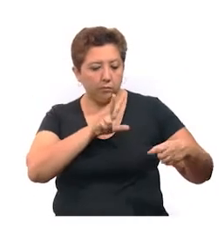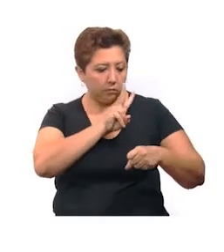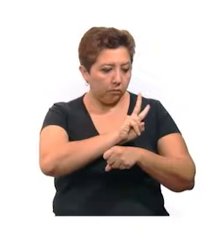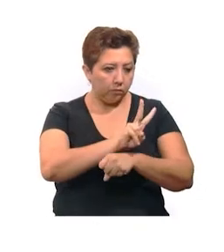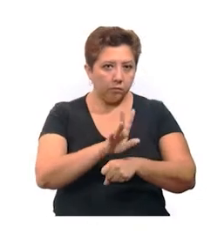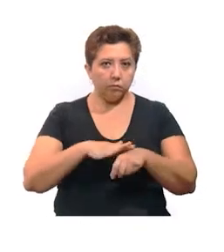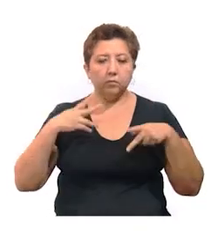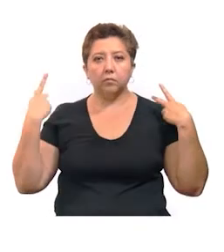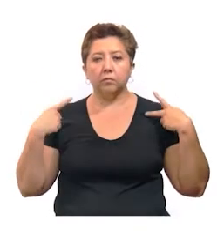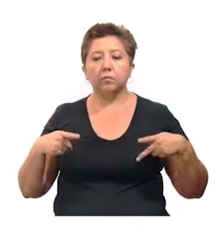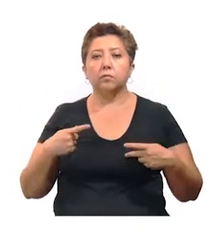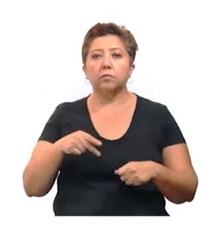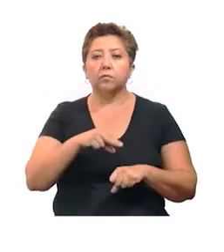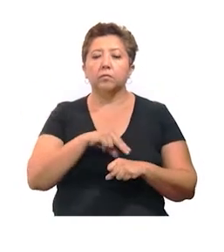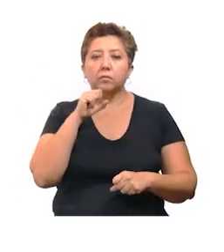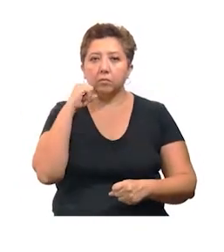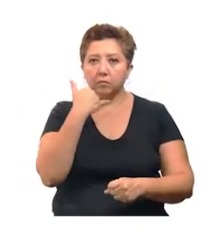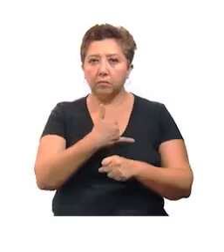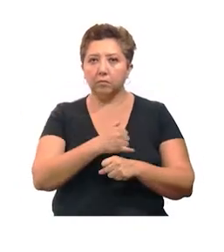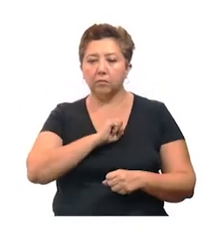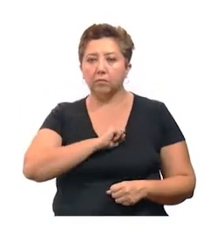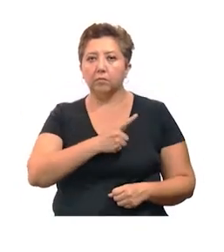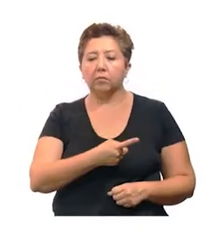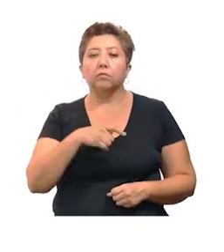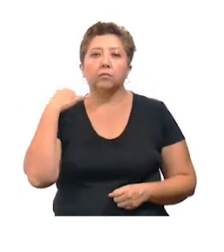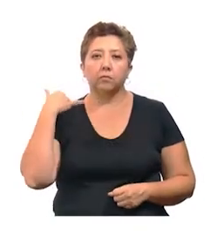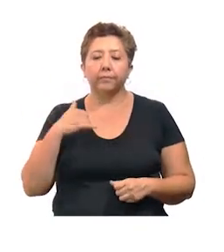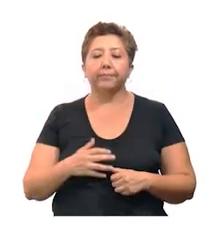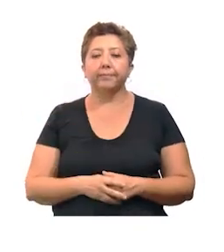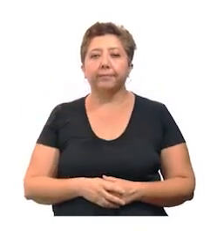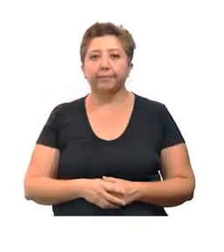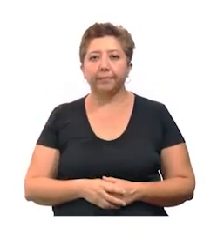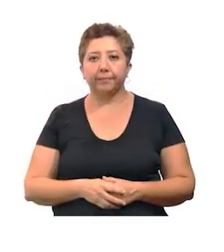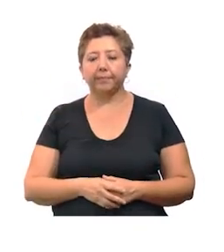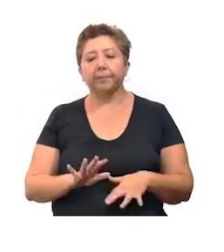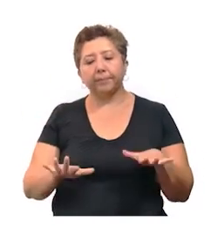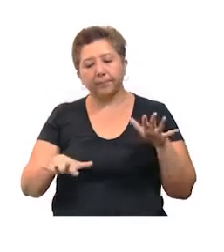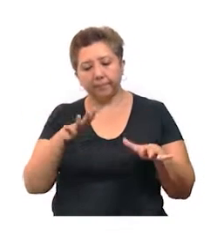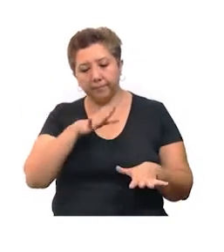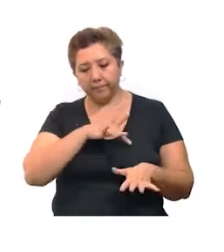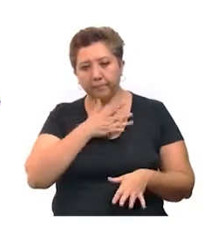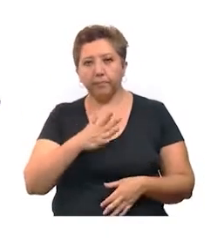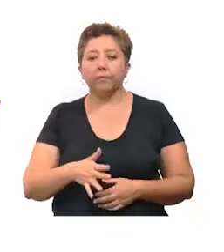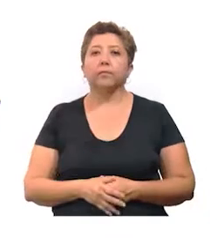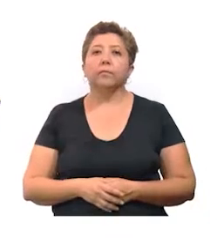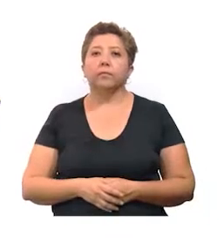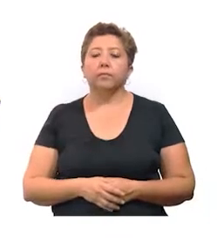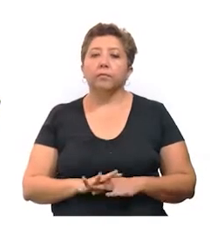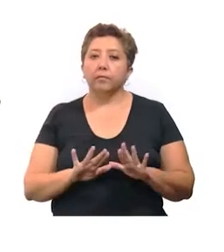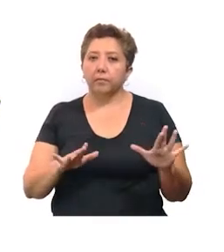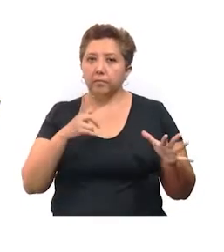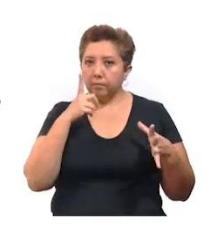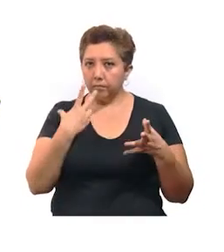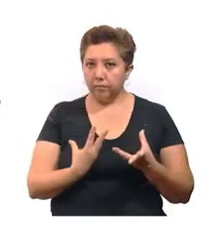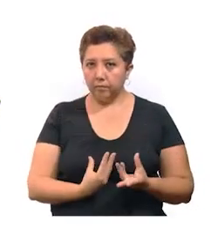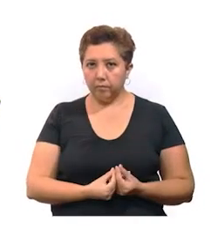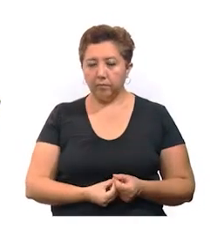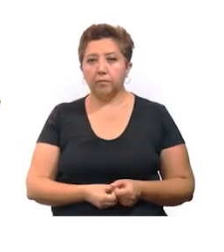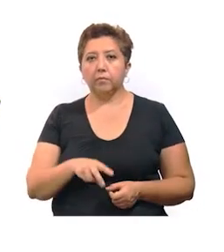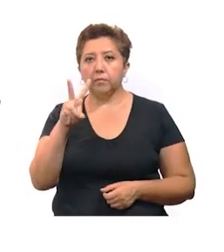constantemente por personal médico de los servicios de salud de Yucatán. Presentan síntomas leves. Como ya mencionamos,